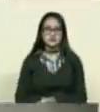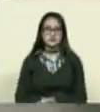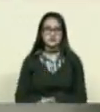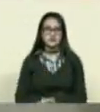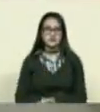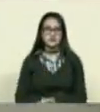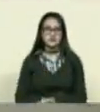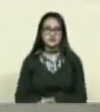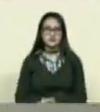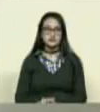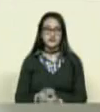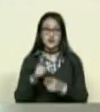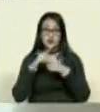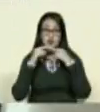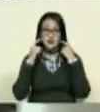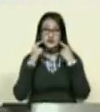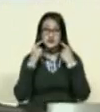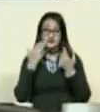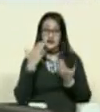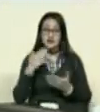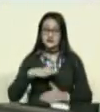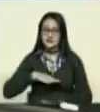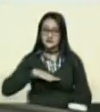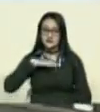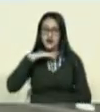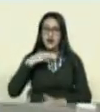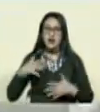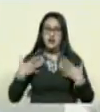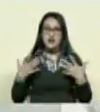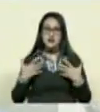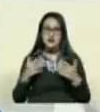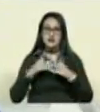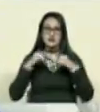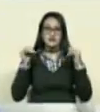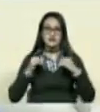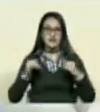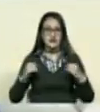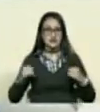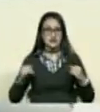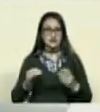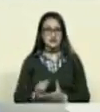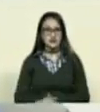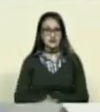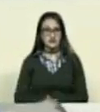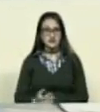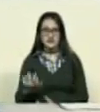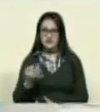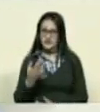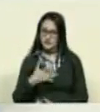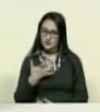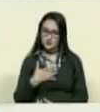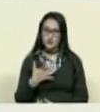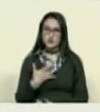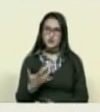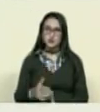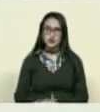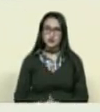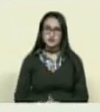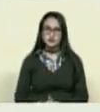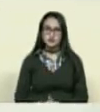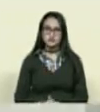Bárbara, su sonrisa, su mirada nos llena de alegría, de felicidad. Verdaderamente, Cilia.